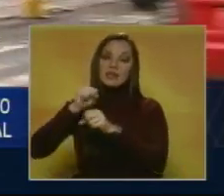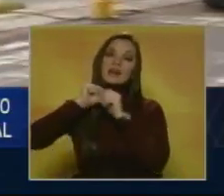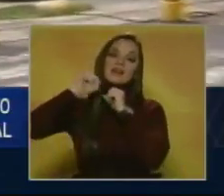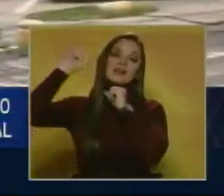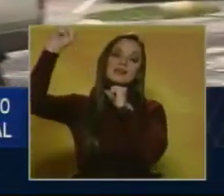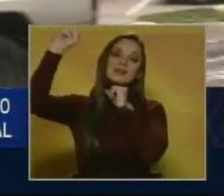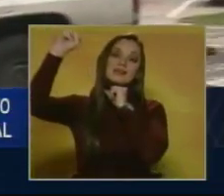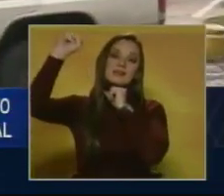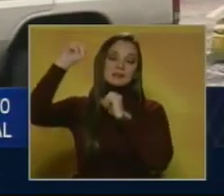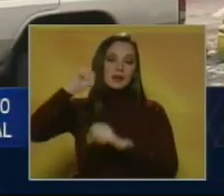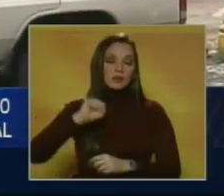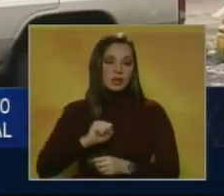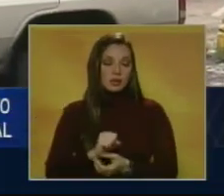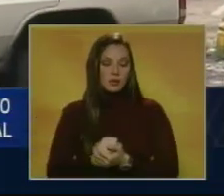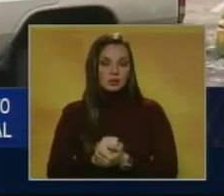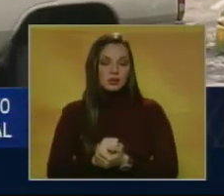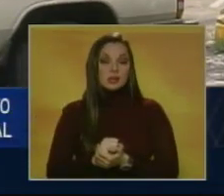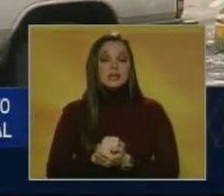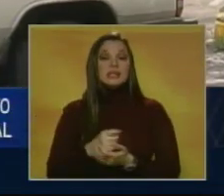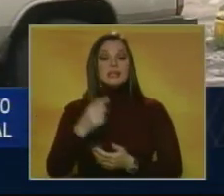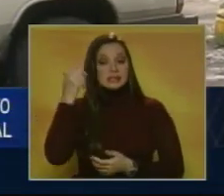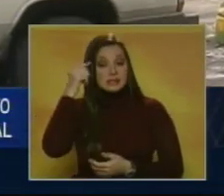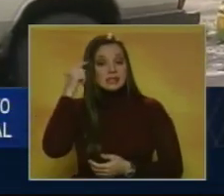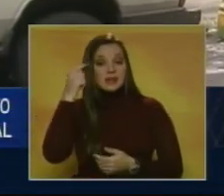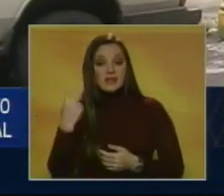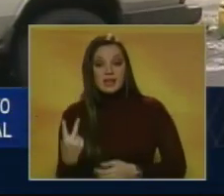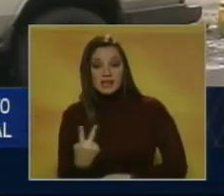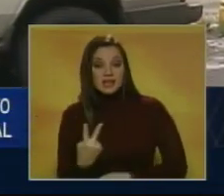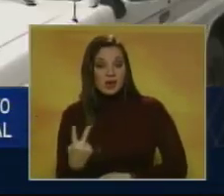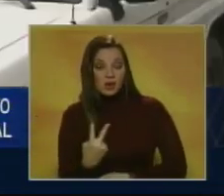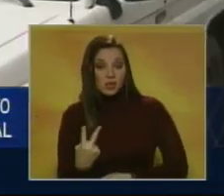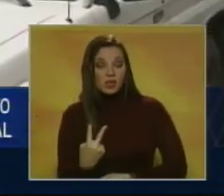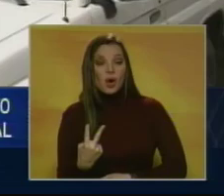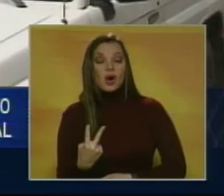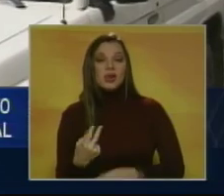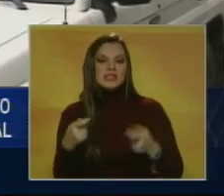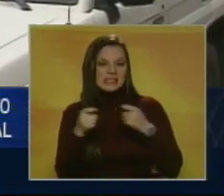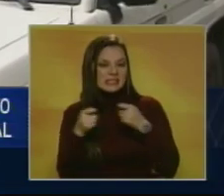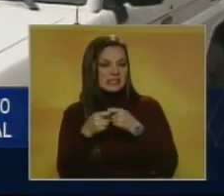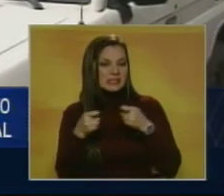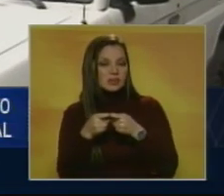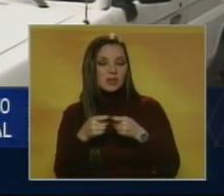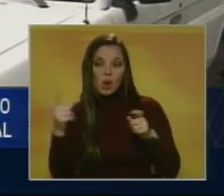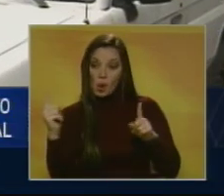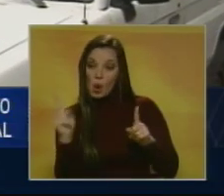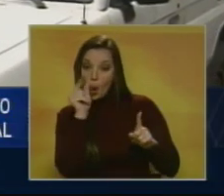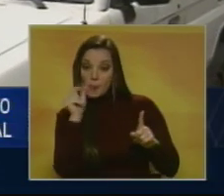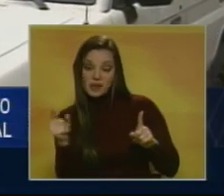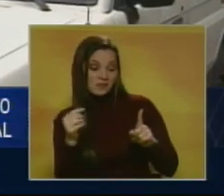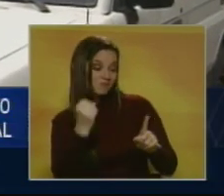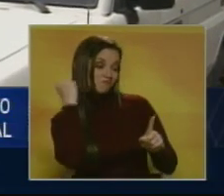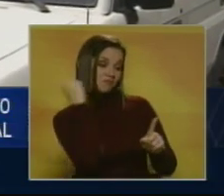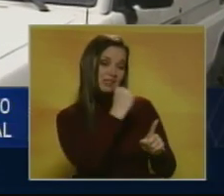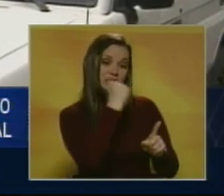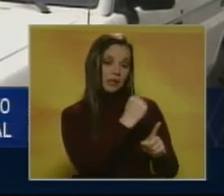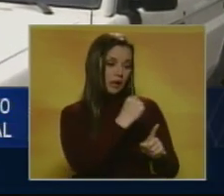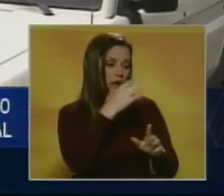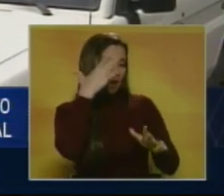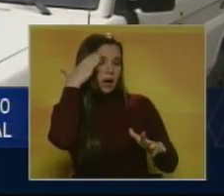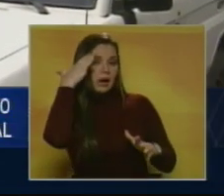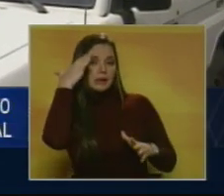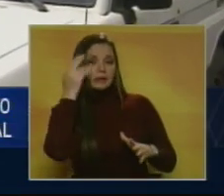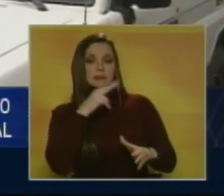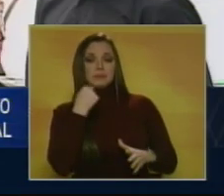ahorcado. Extraoficialmente se supo que la pareja sostuvo una fuerte discusión. Zapata agredió a Márquez y al verlo muerto se quitó la